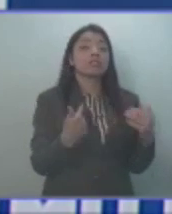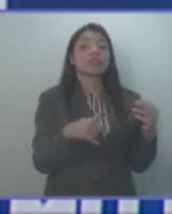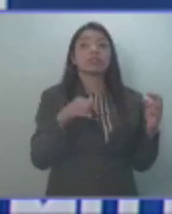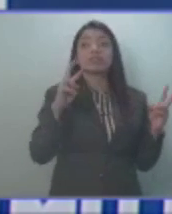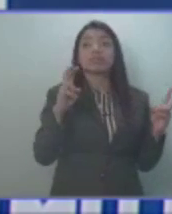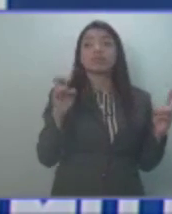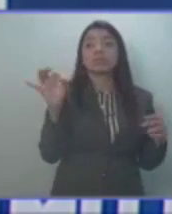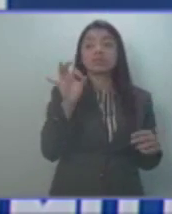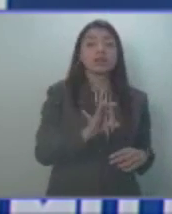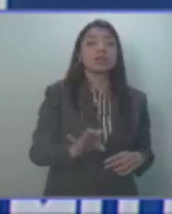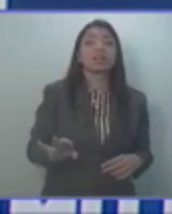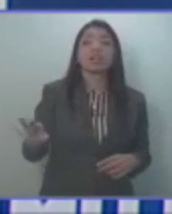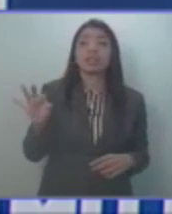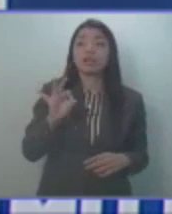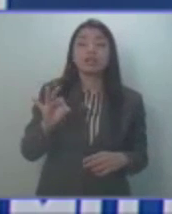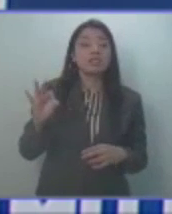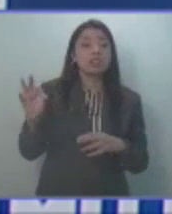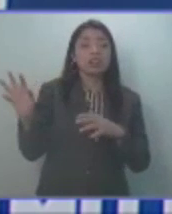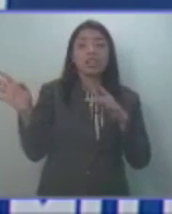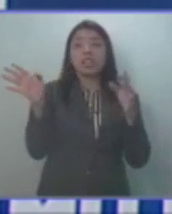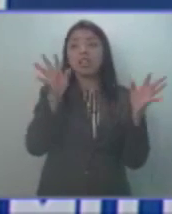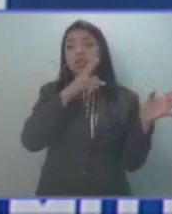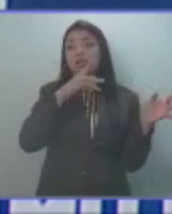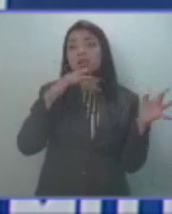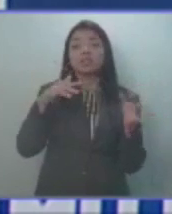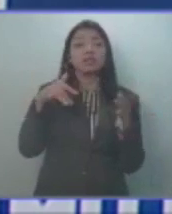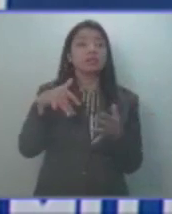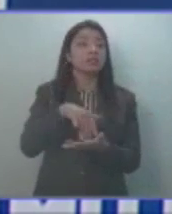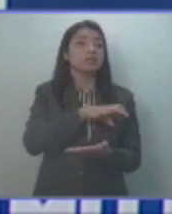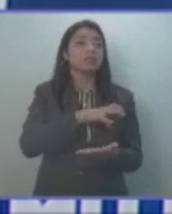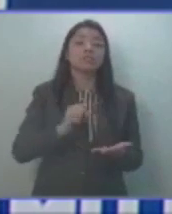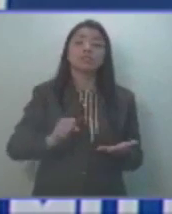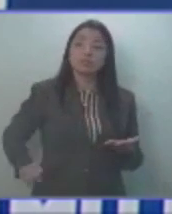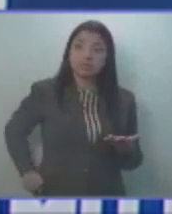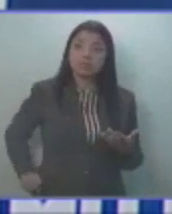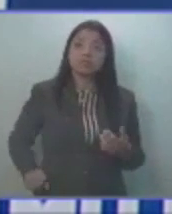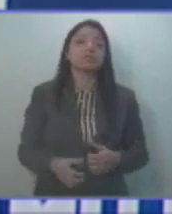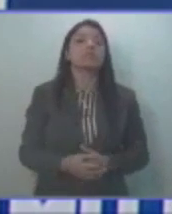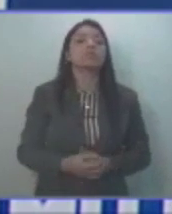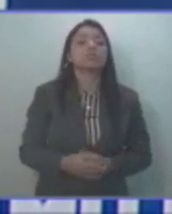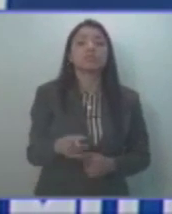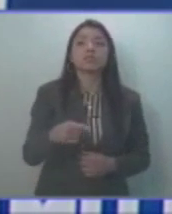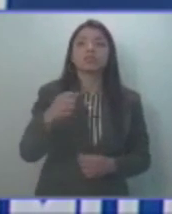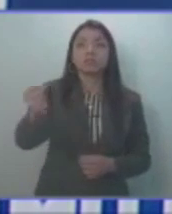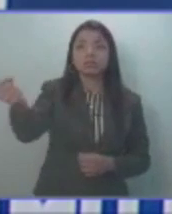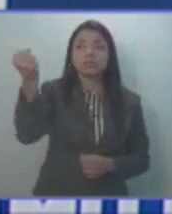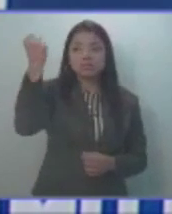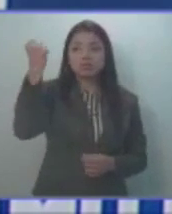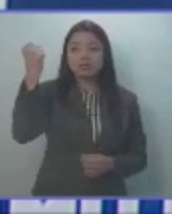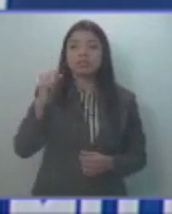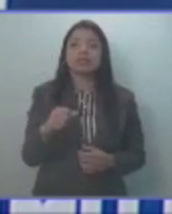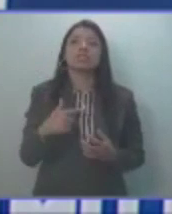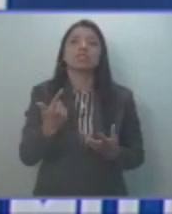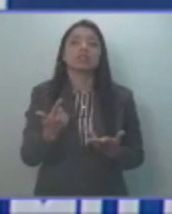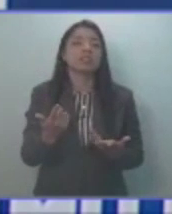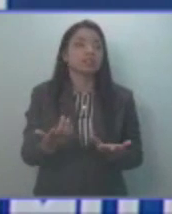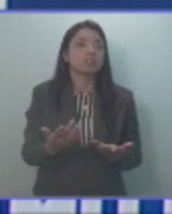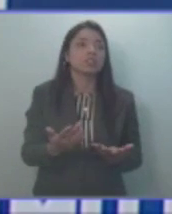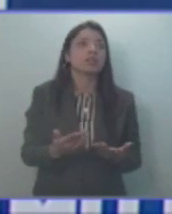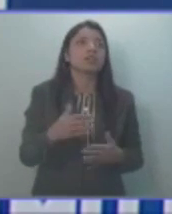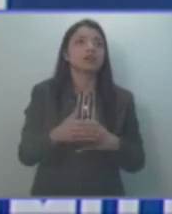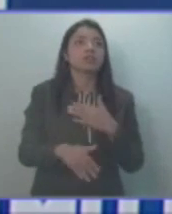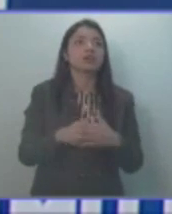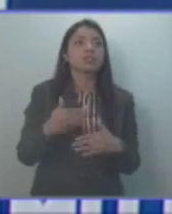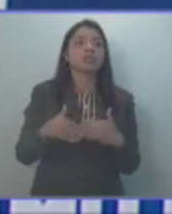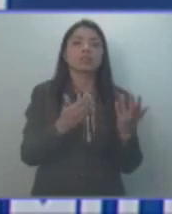la calidad del aire que respiramos los salvadoreños es importante disminuir las emisiones